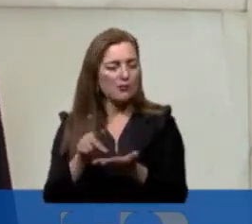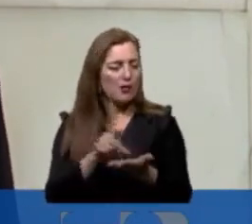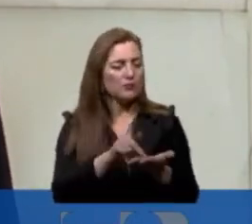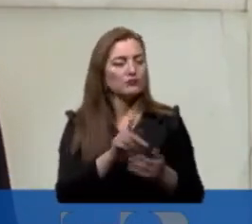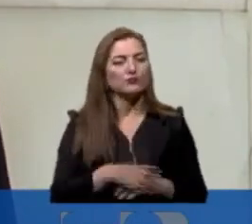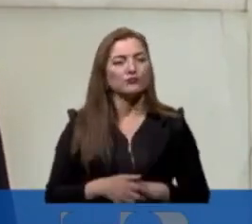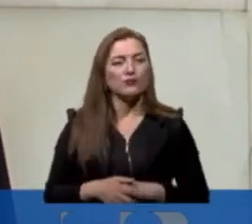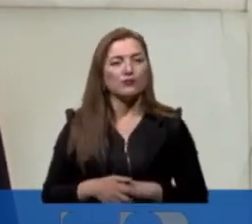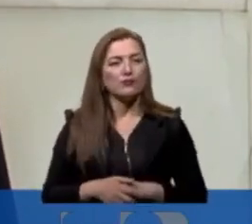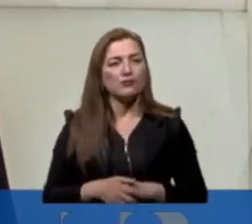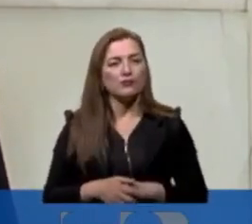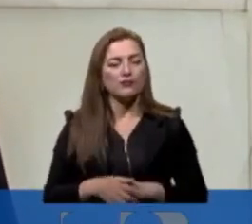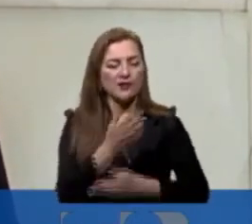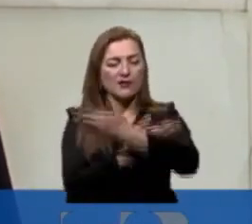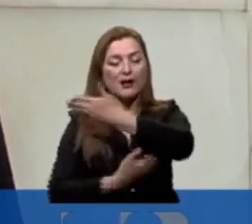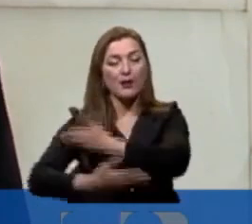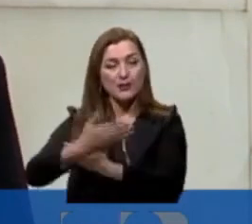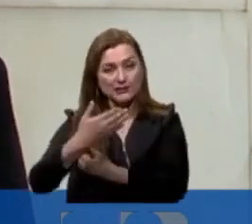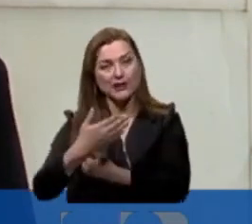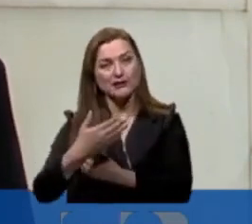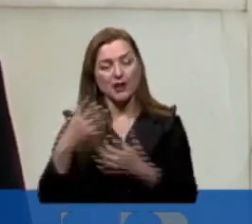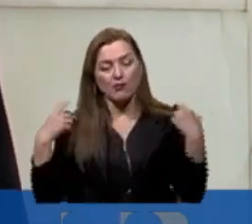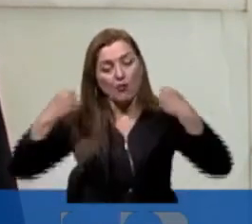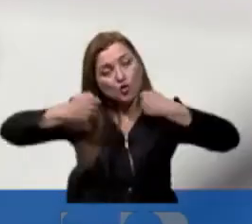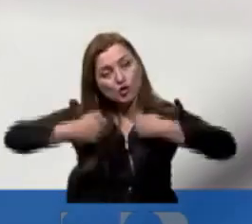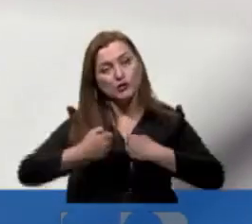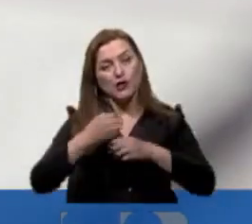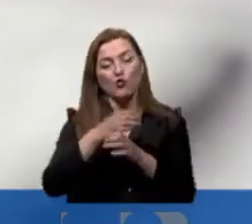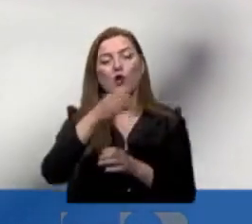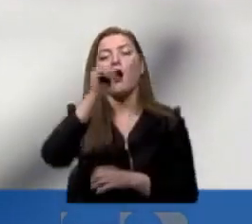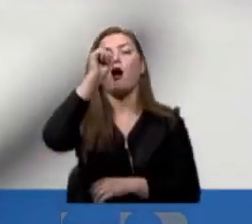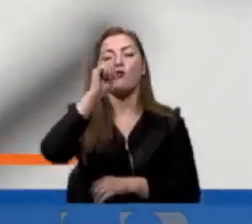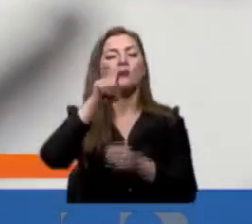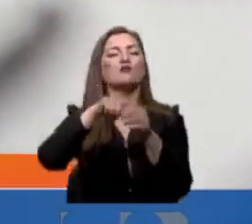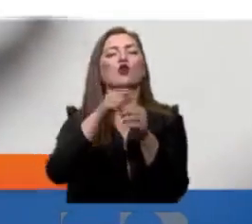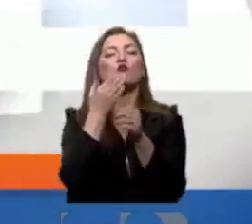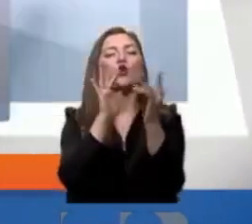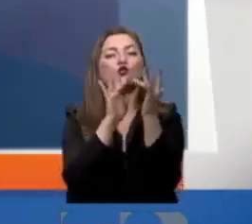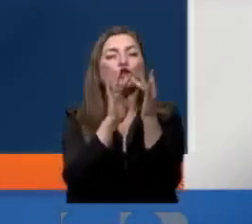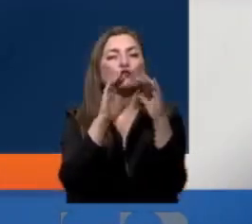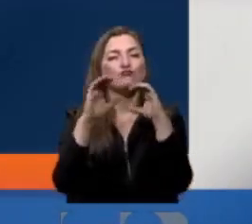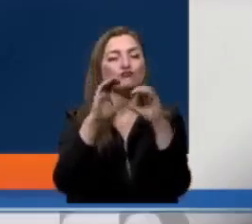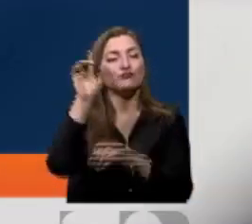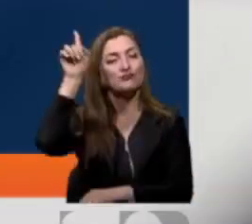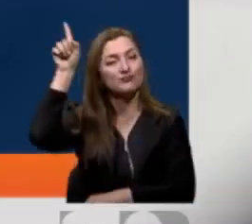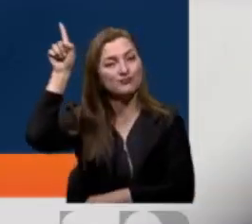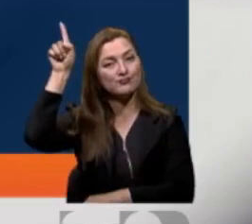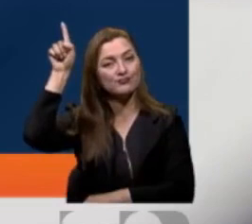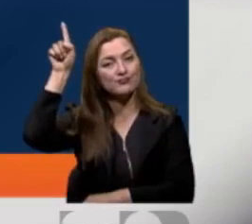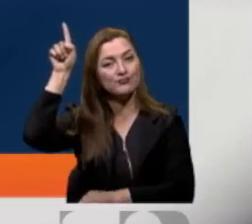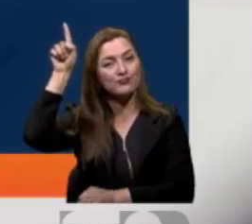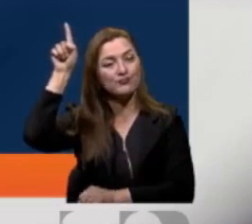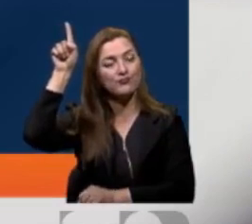gastos del o incluir la camiseta entrega de mochila un tomatodo para inscribirse puede comunicarse al cero nueve nueve